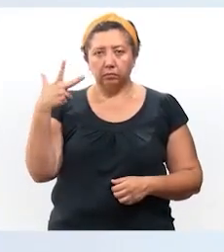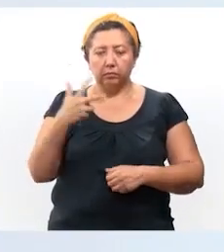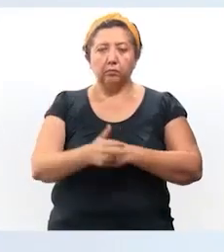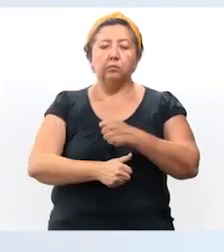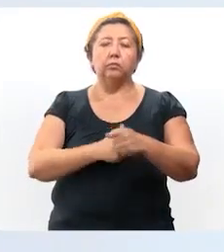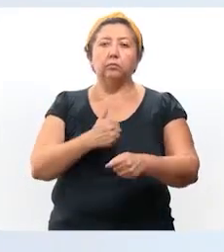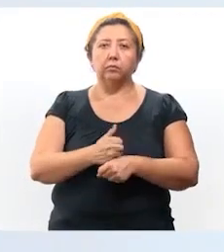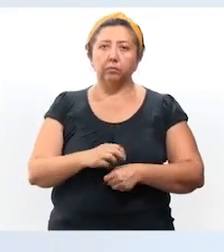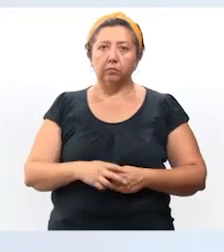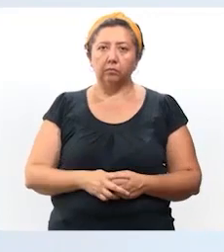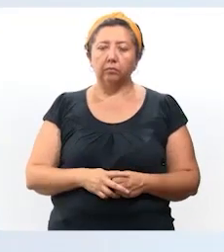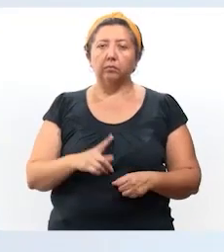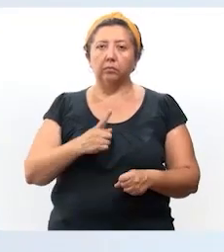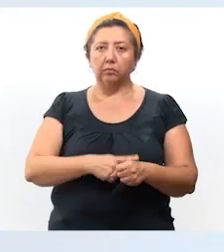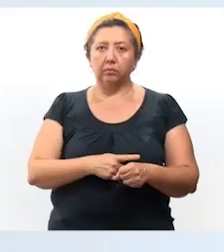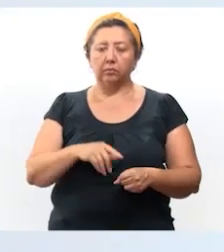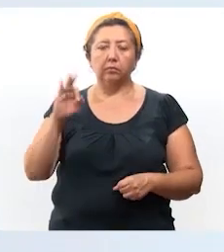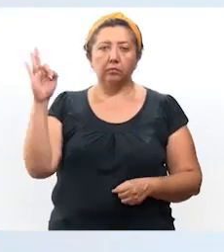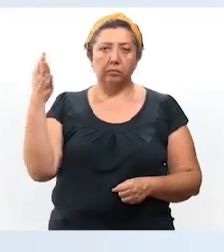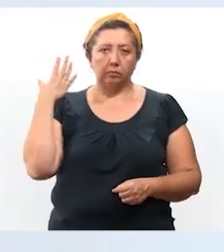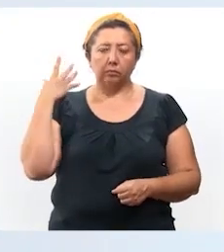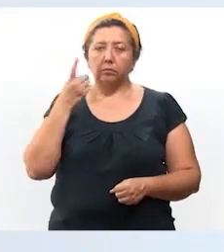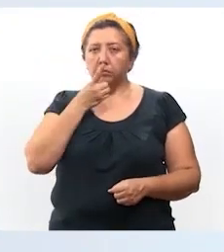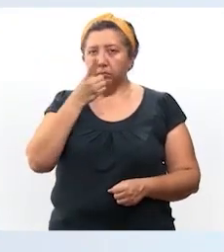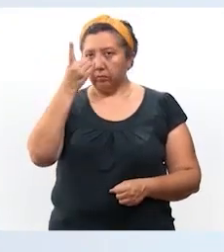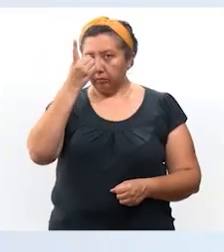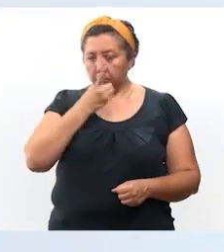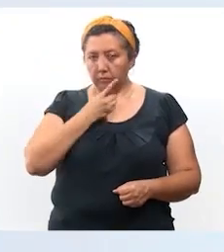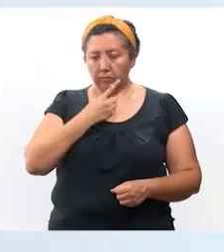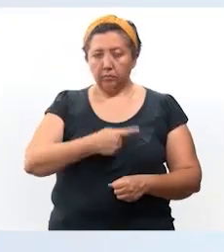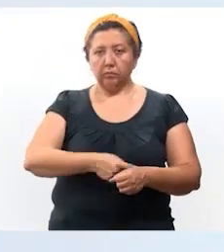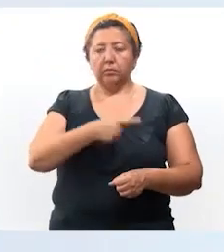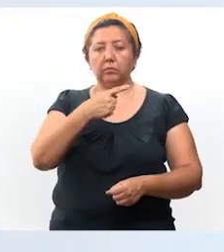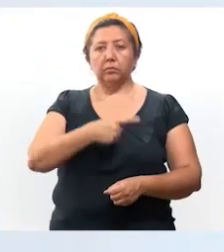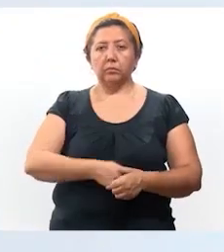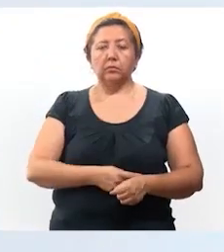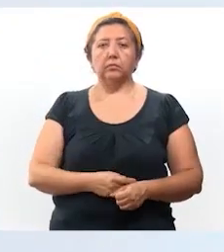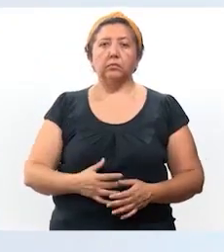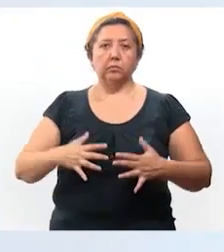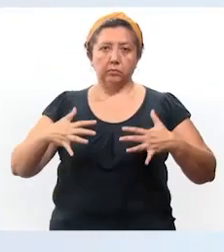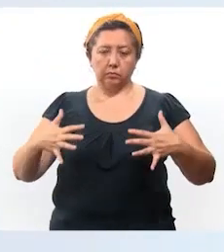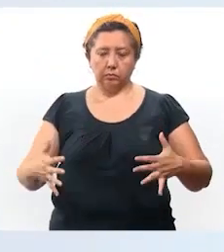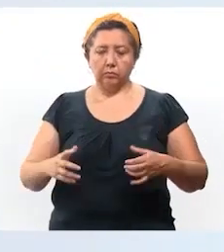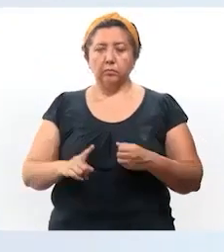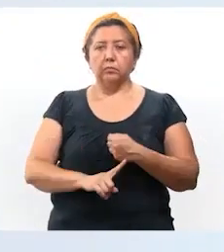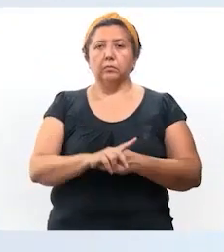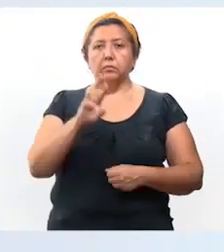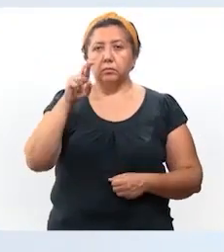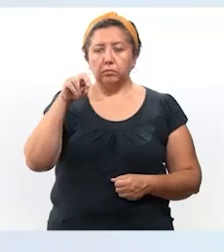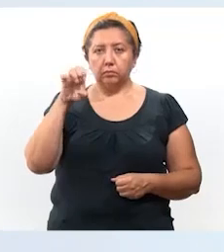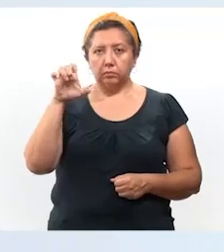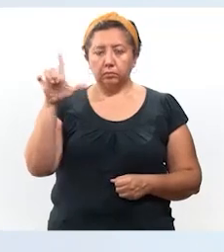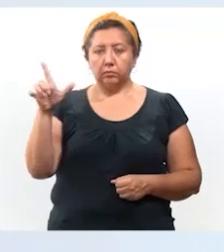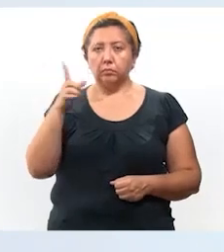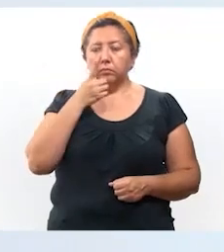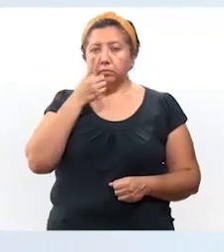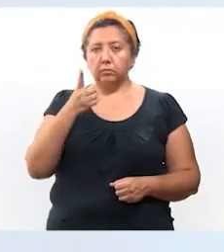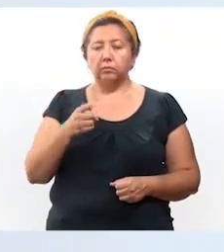88 años. Sus principales enfermedades fueron diabetes, hipertensión arterial, obesidad, insuficiencia renal